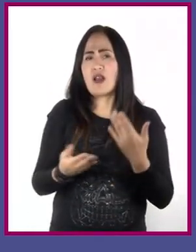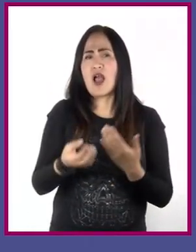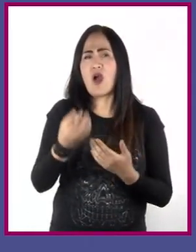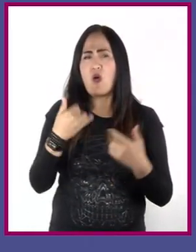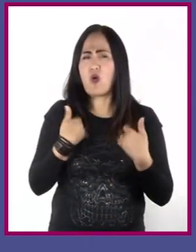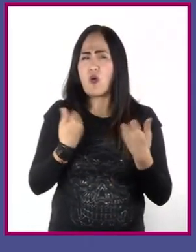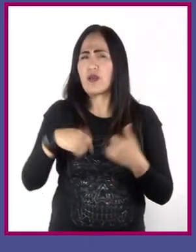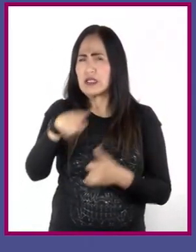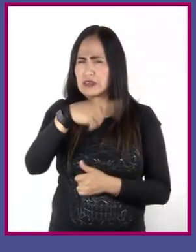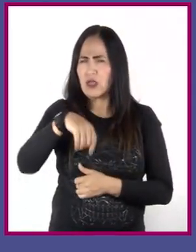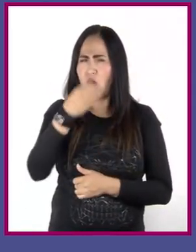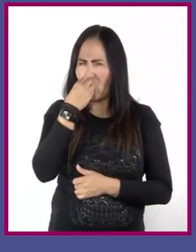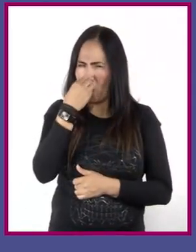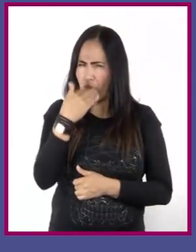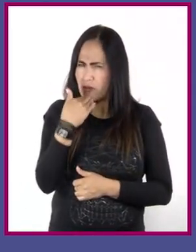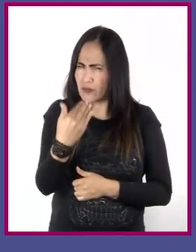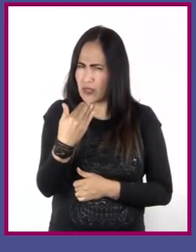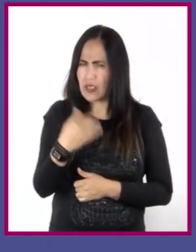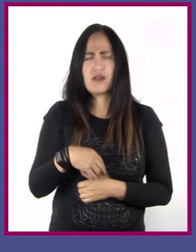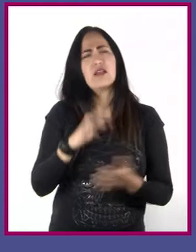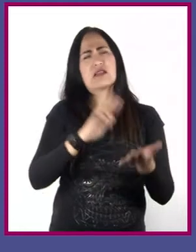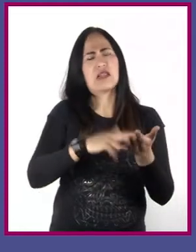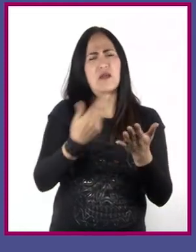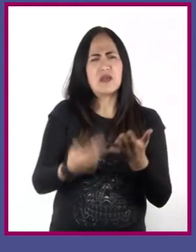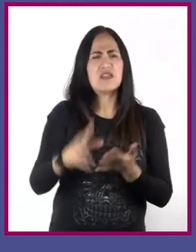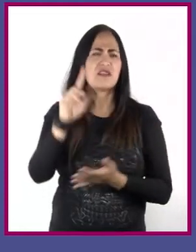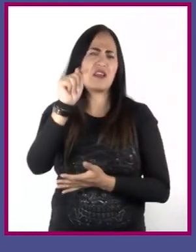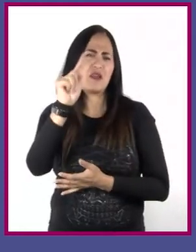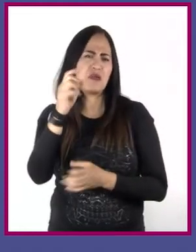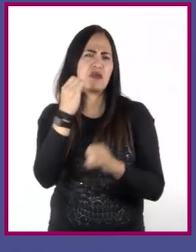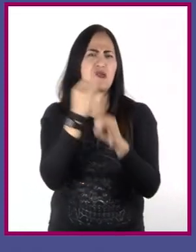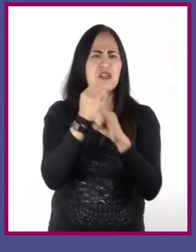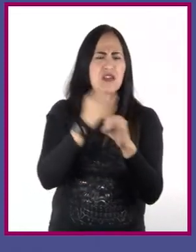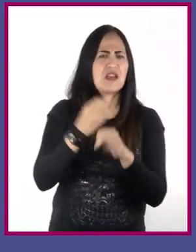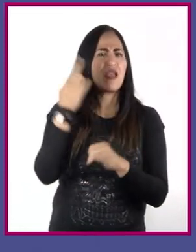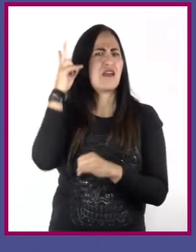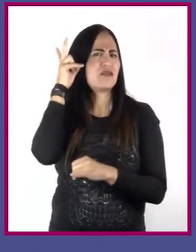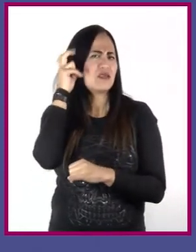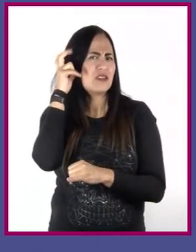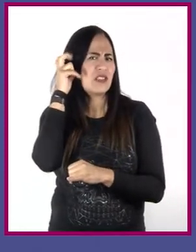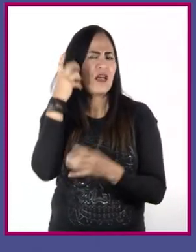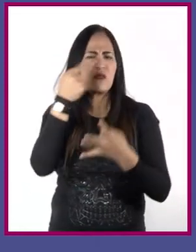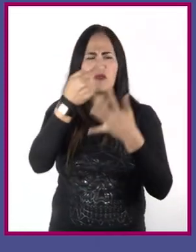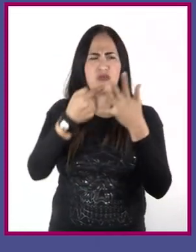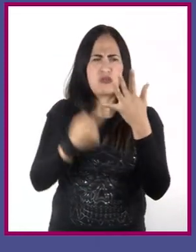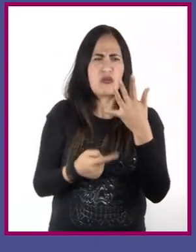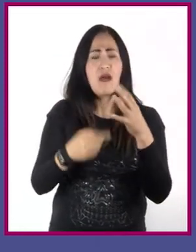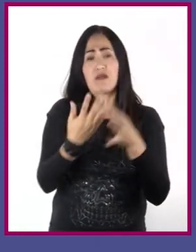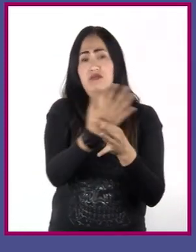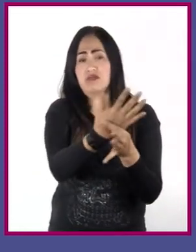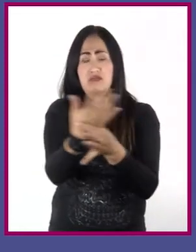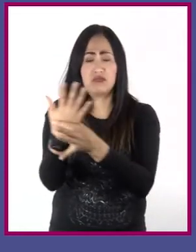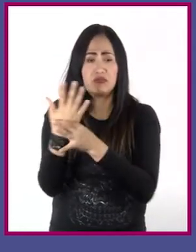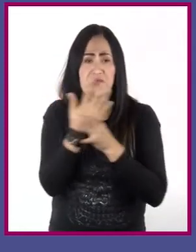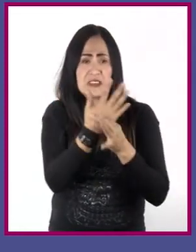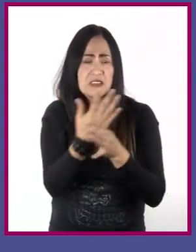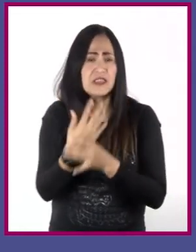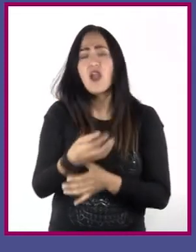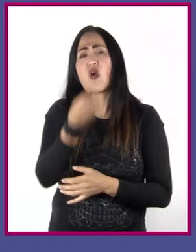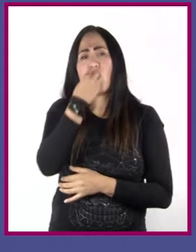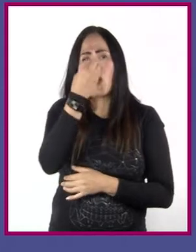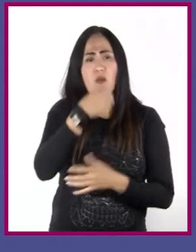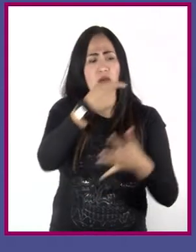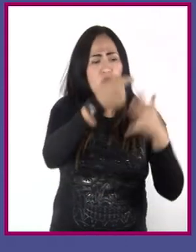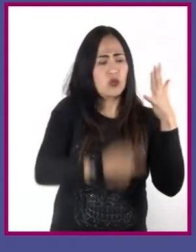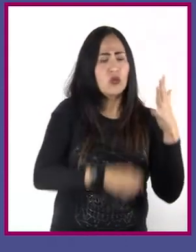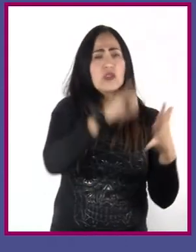chicos? Revistas, televisión, internet, radio, etcétera, dicen los alimentos que debemos